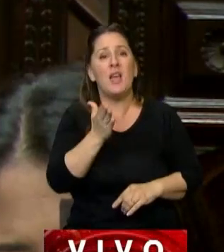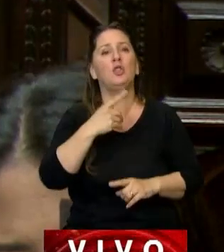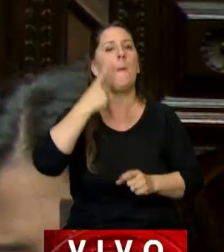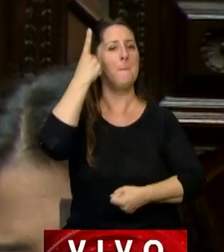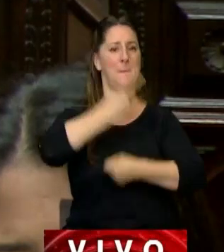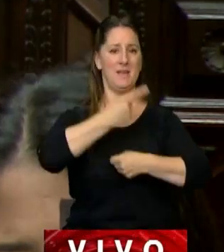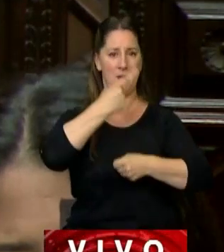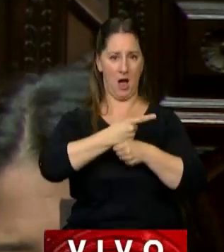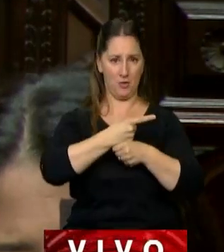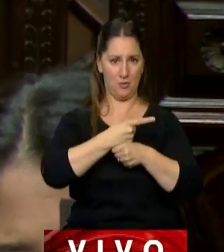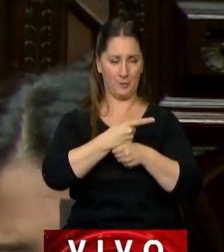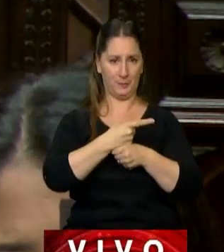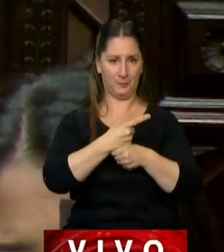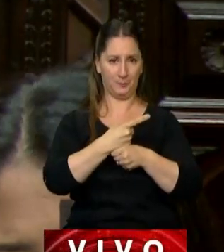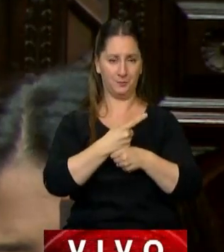nivel primario.